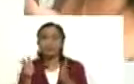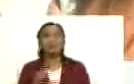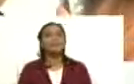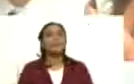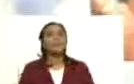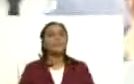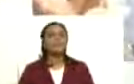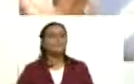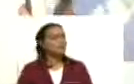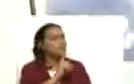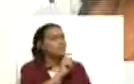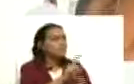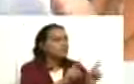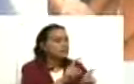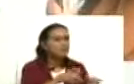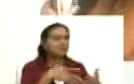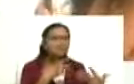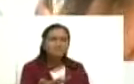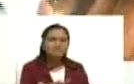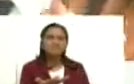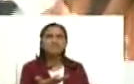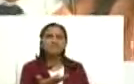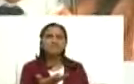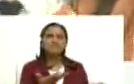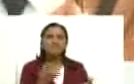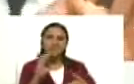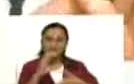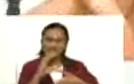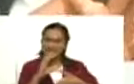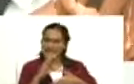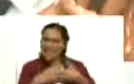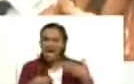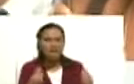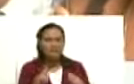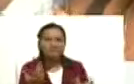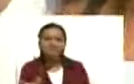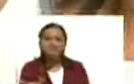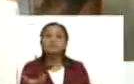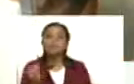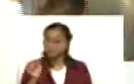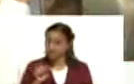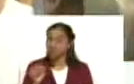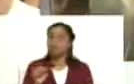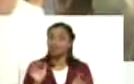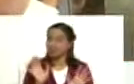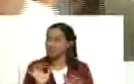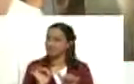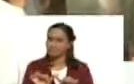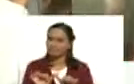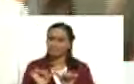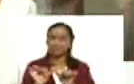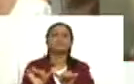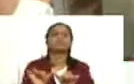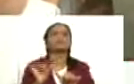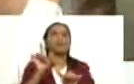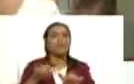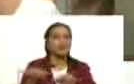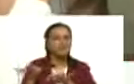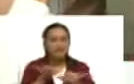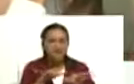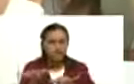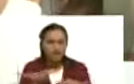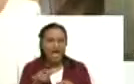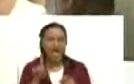secretariado permanente para darle más fluidez a la CELAC. Más temprano que tarde tendremos que crear el secretariado permanente, la Secretaría Ejecutiva, la Secretaría